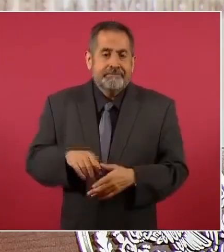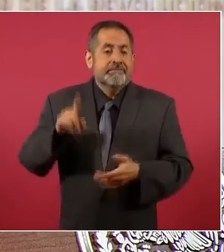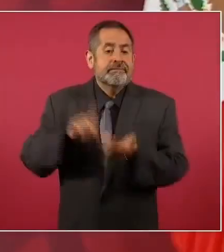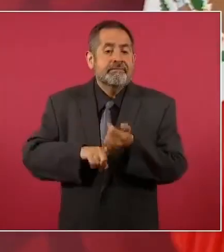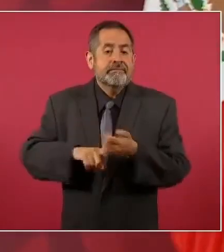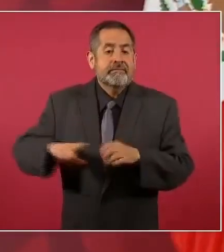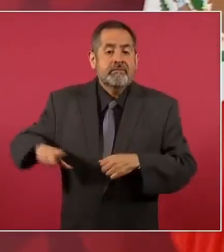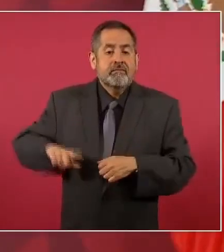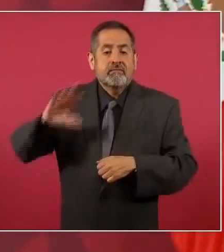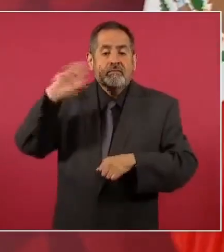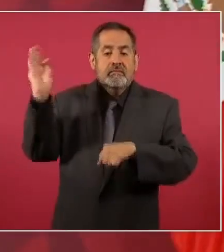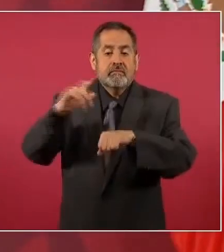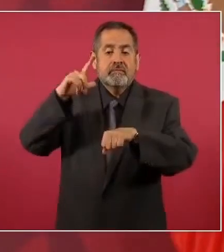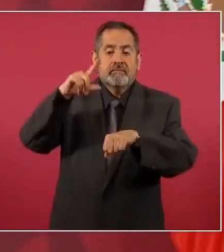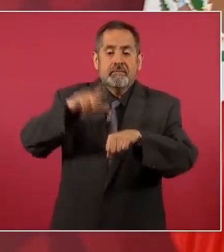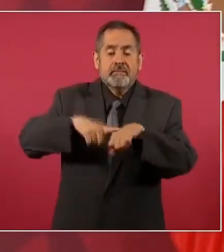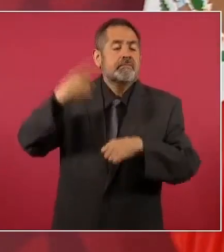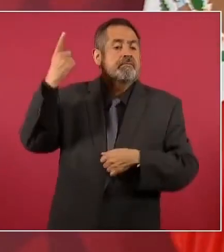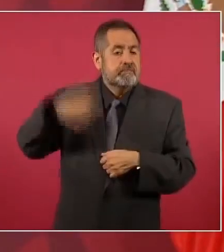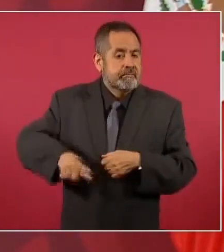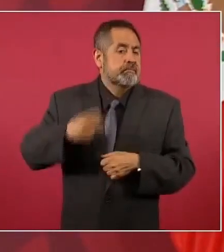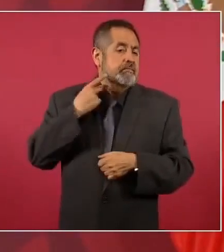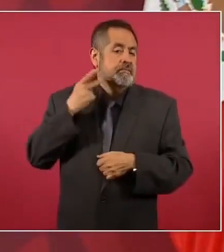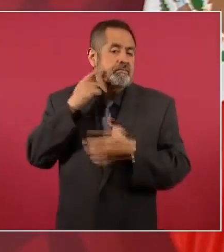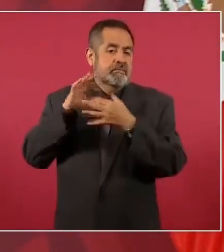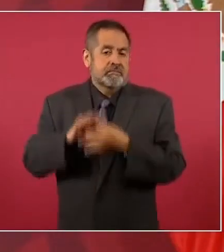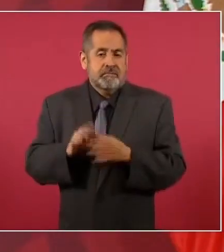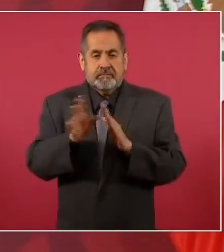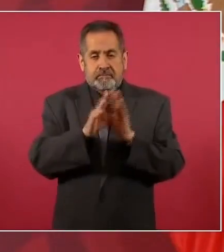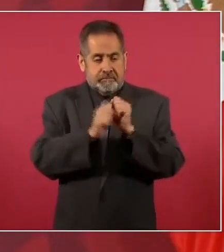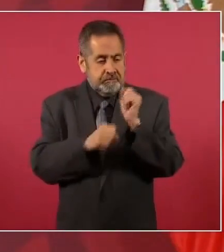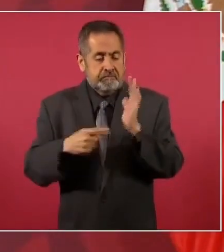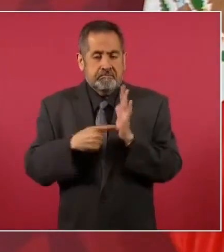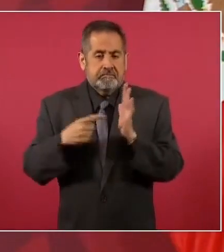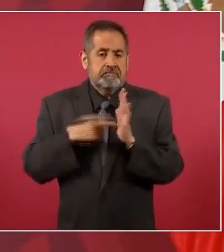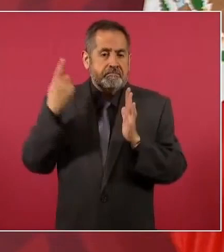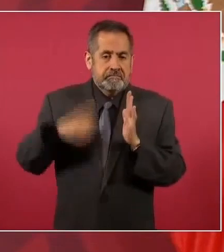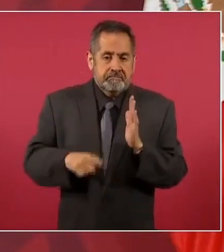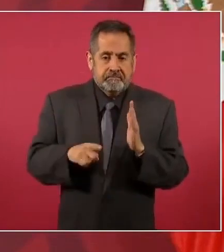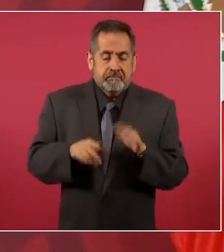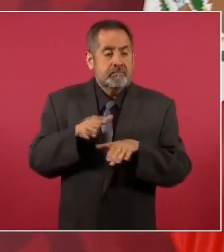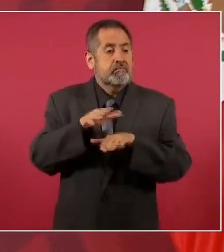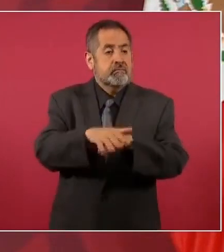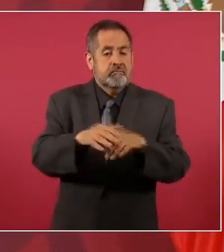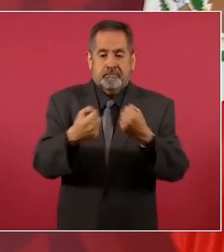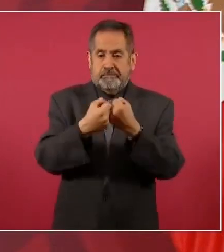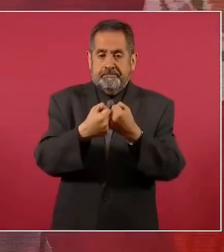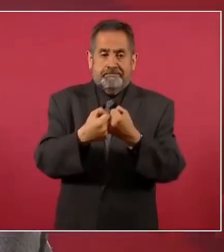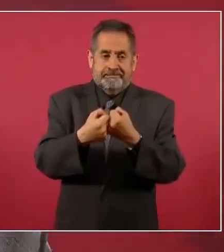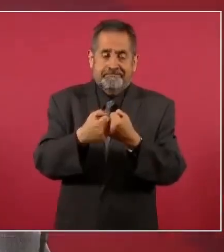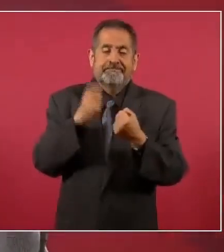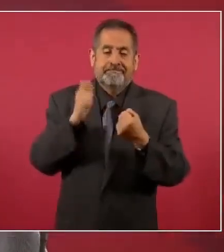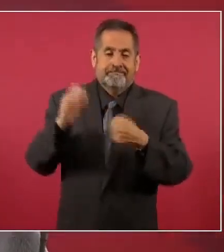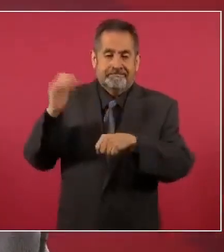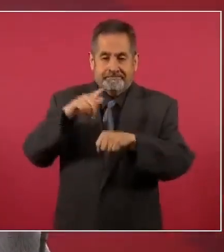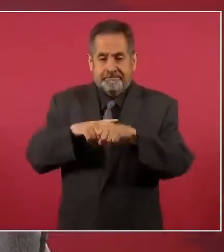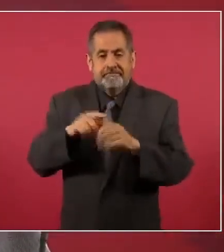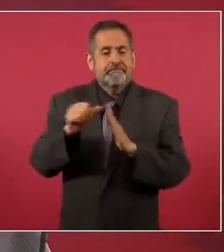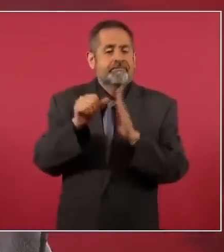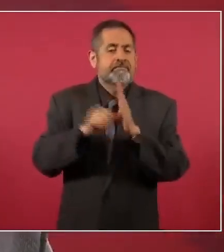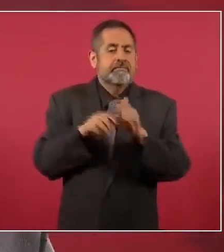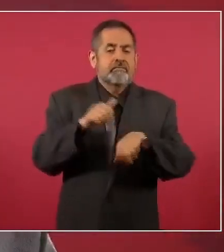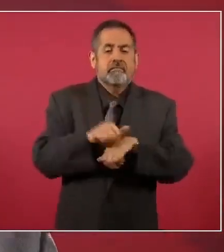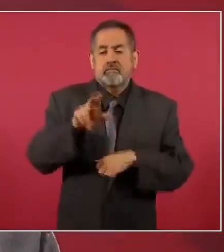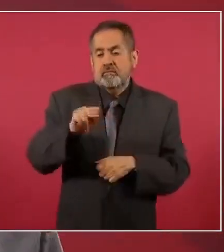sino el Ejecutivo Federal, de acuerdo a nuestra Constitución. Y el artículo 89